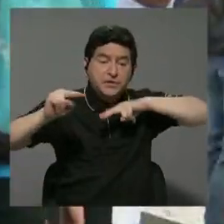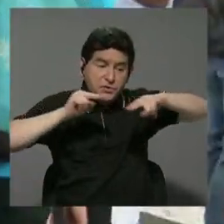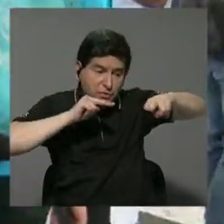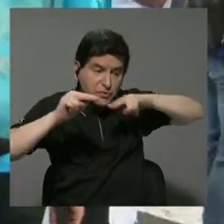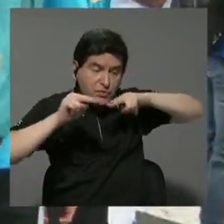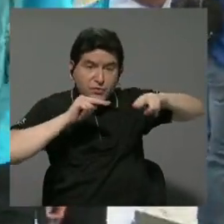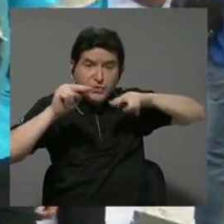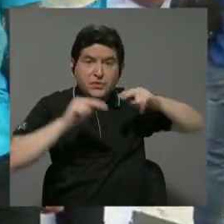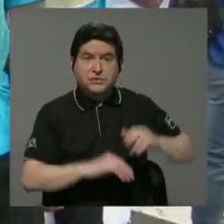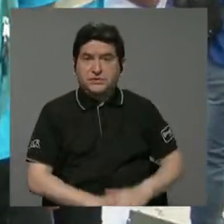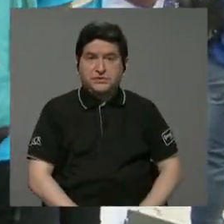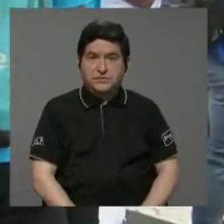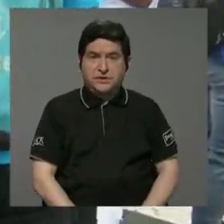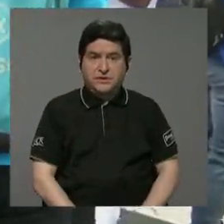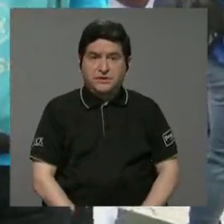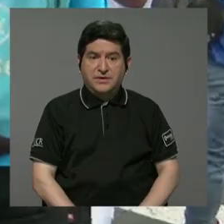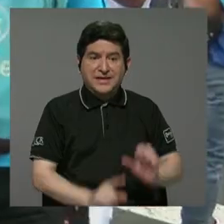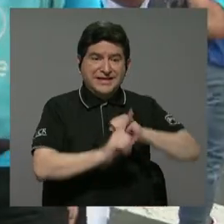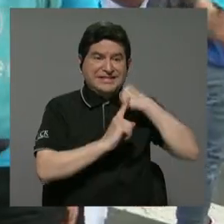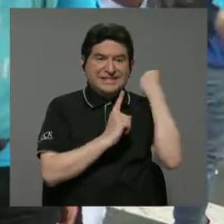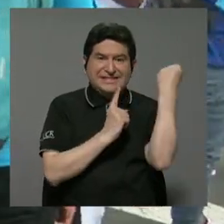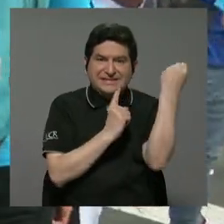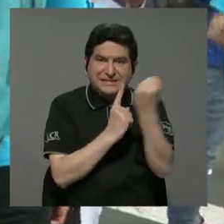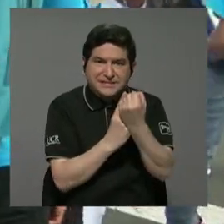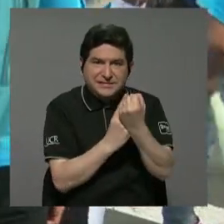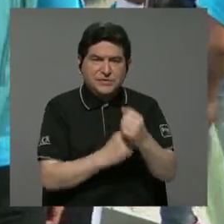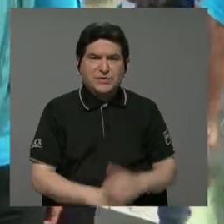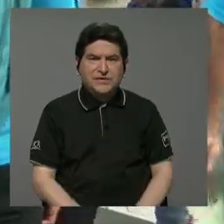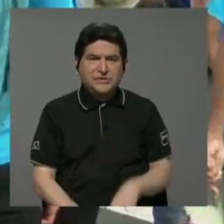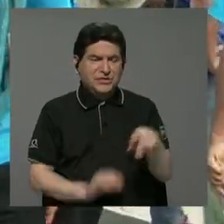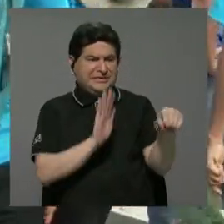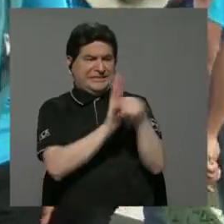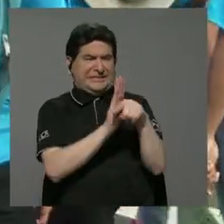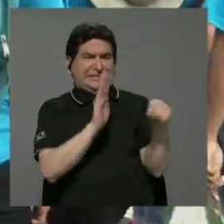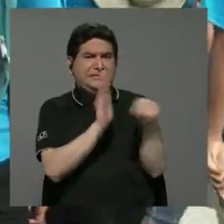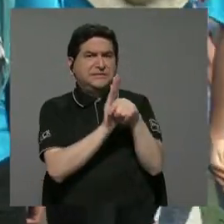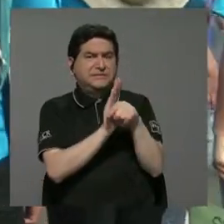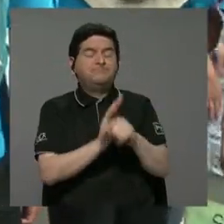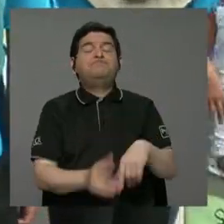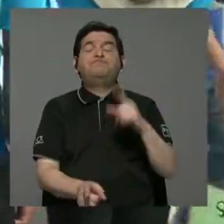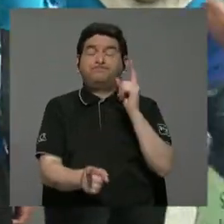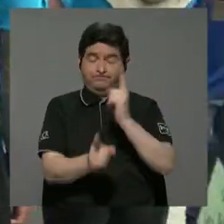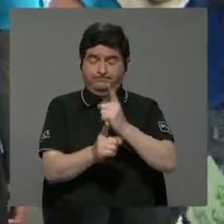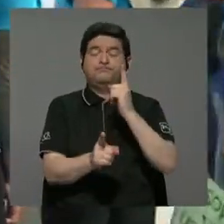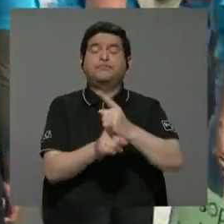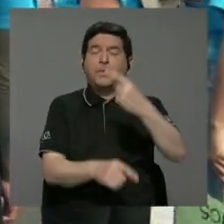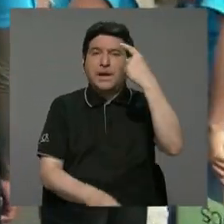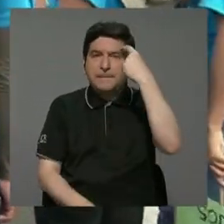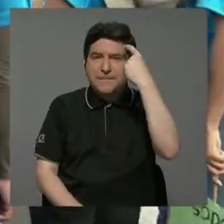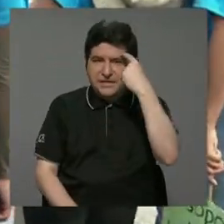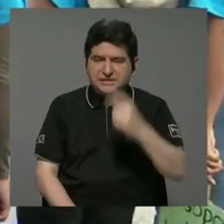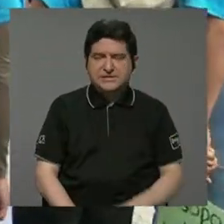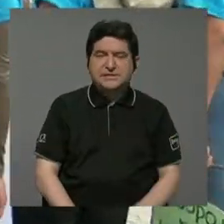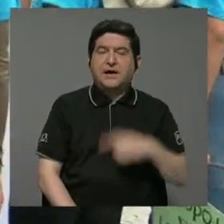negociación, el panorama va a estar en negativo. Correcto. Pensamos